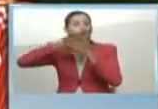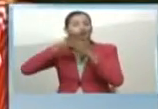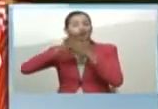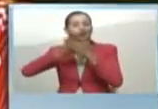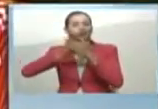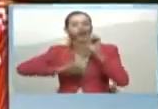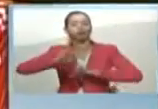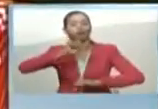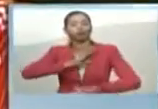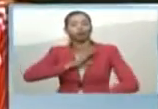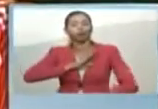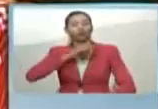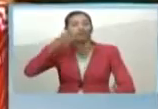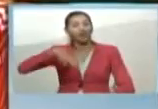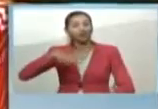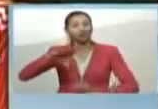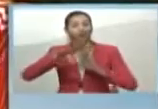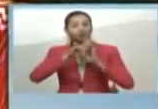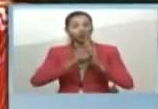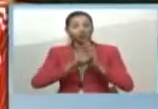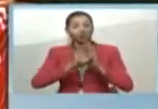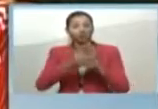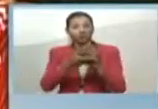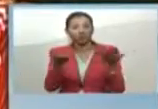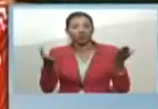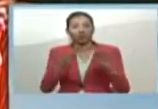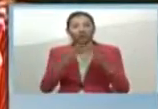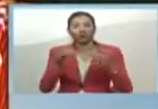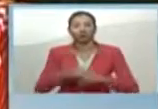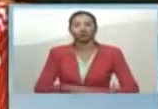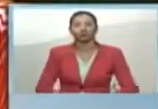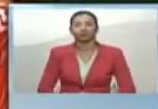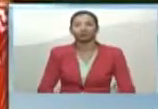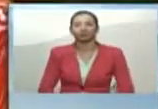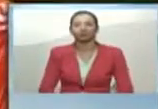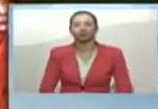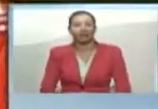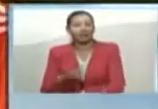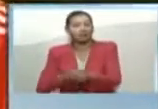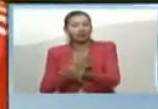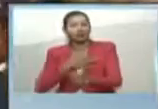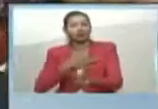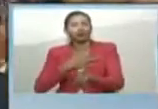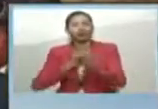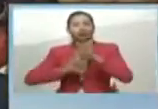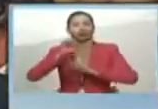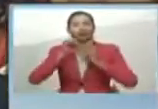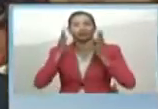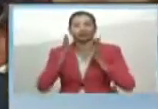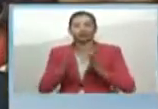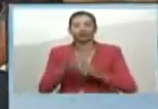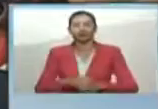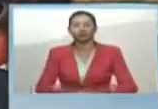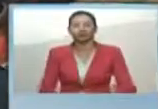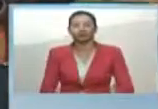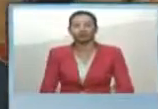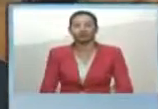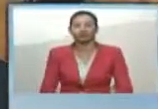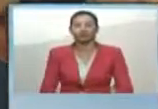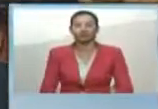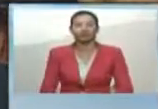derechos constitucionales del pueblo. Querido hermano defensor, Tarek. Mire, Tarek siempre ha